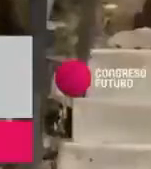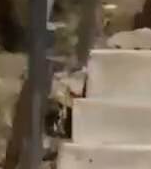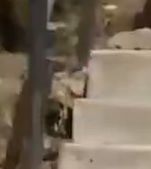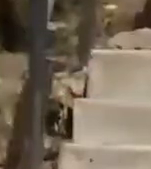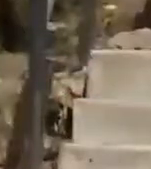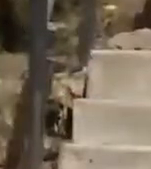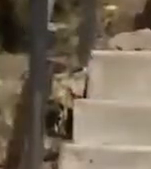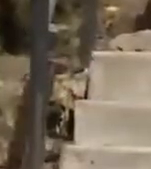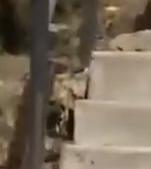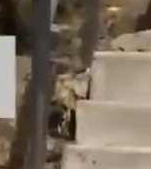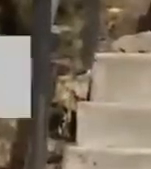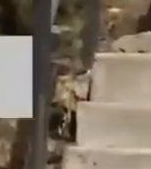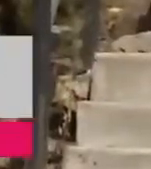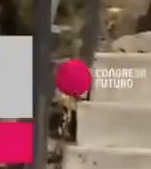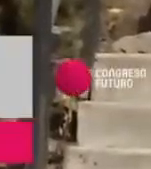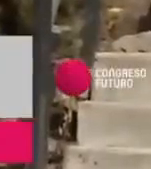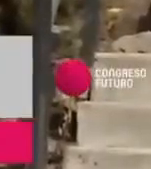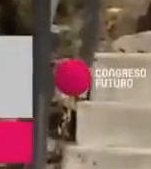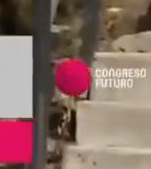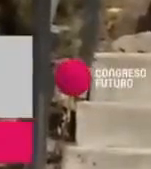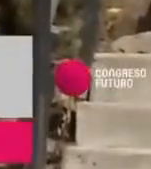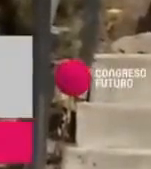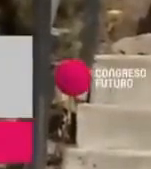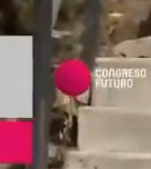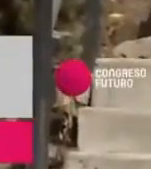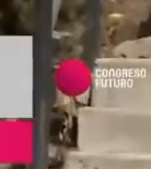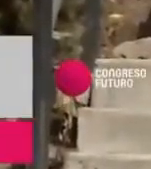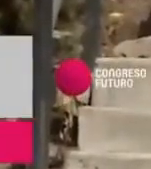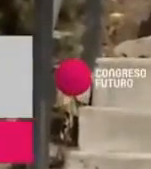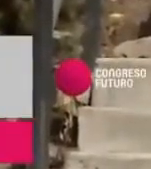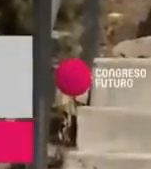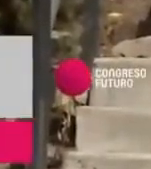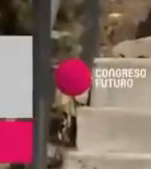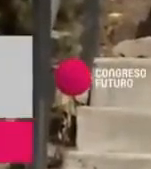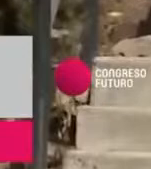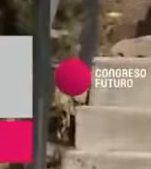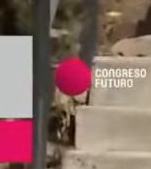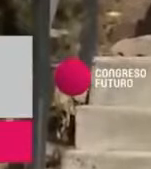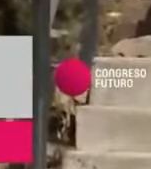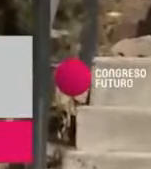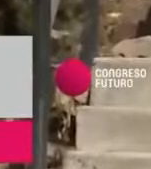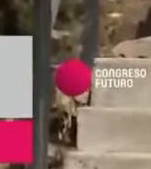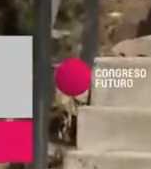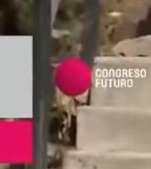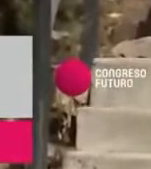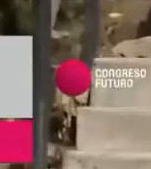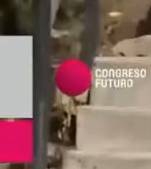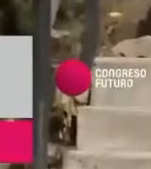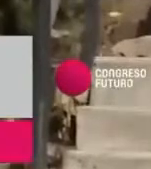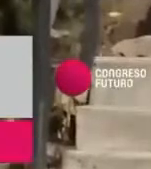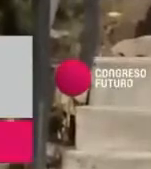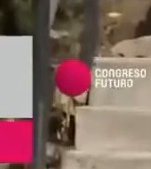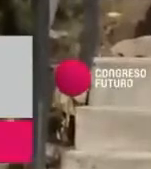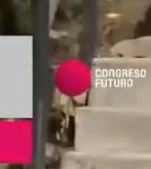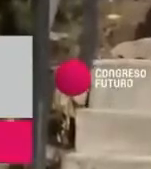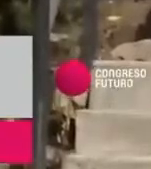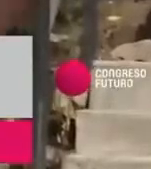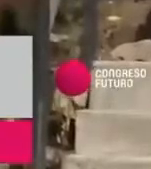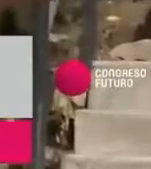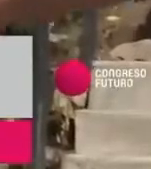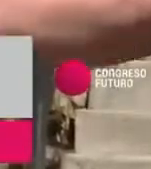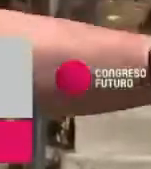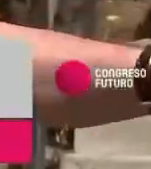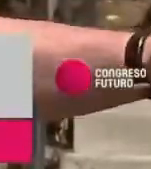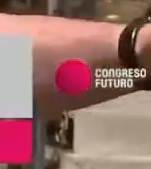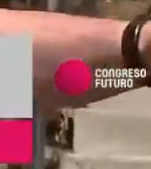Yo diría que el rol más importante del Congreso Futuro es la divulgación científica, llevar la ciencia